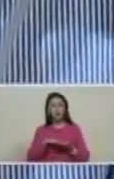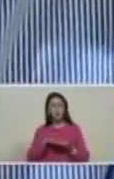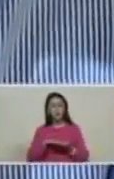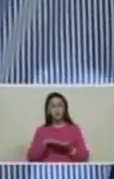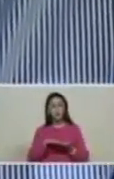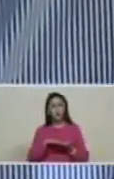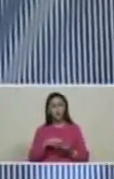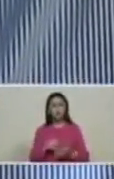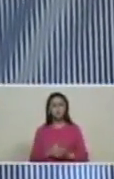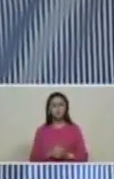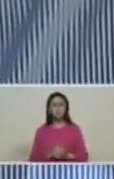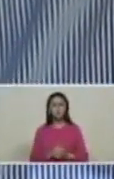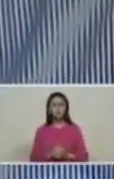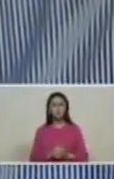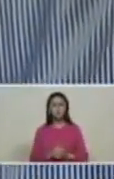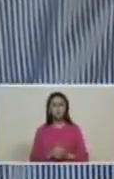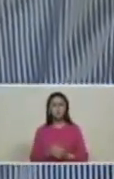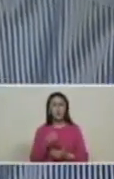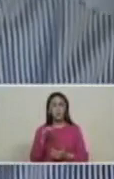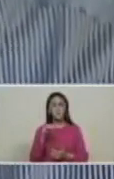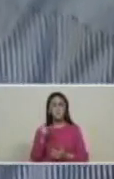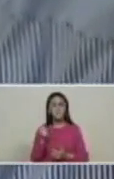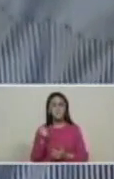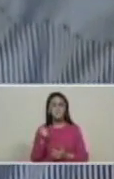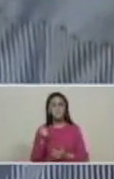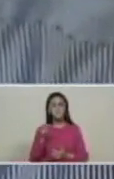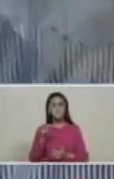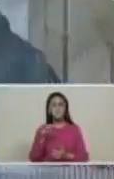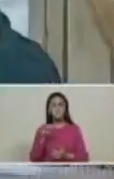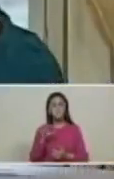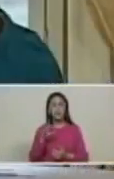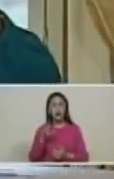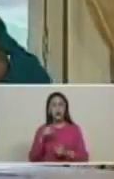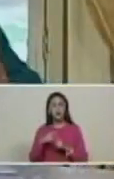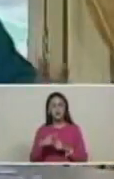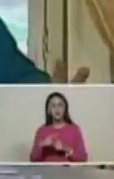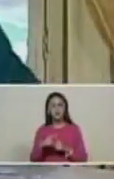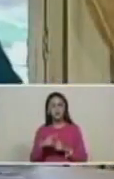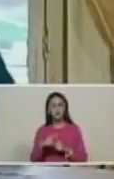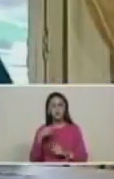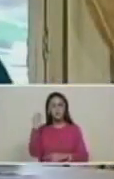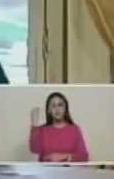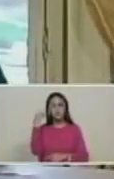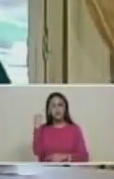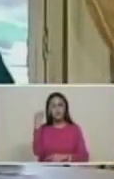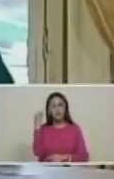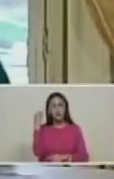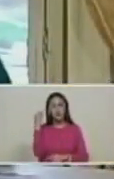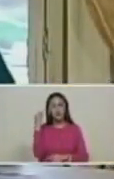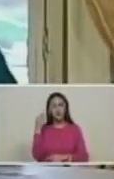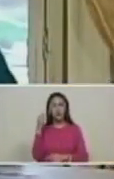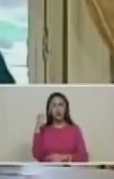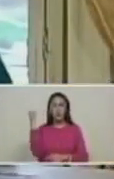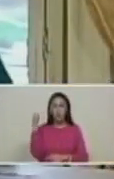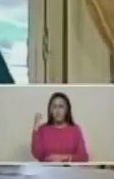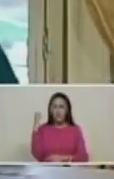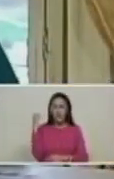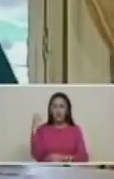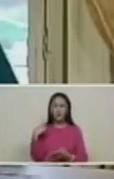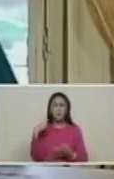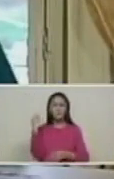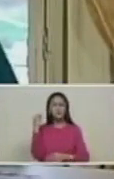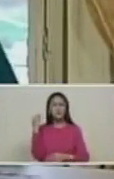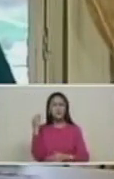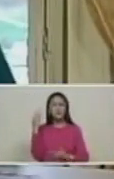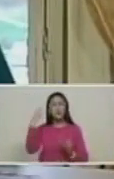esa contradicción que Marx habló del pensamiento aéreo, abstracto europeo. Nuestro pensamiento no es